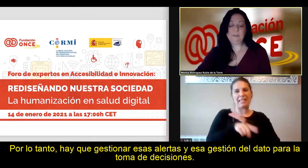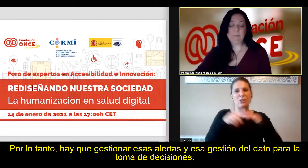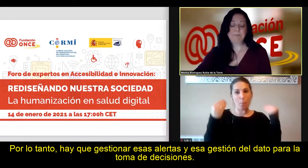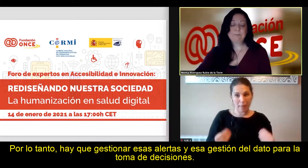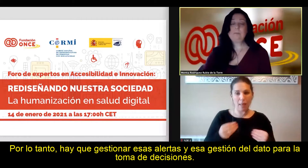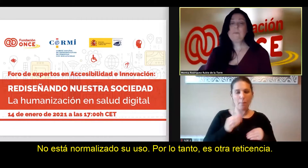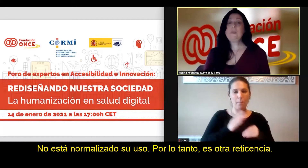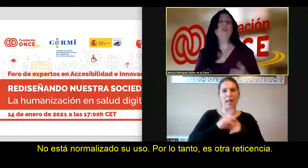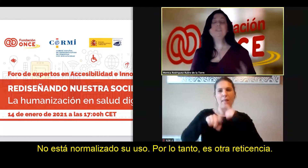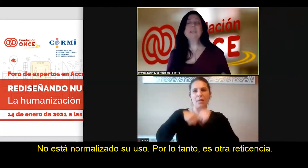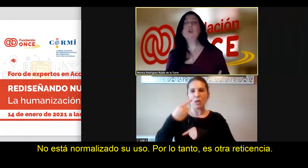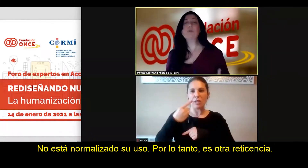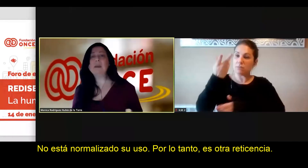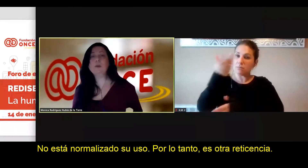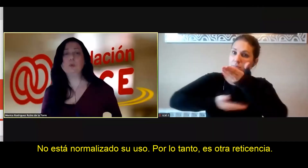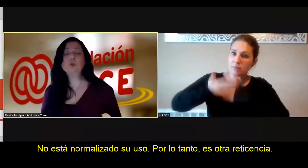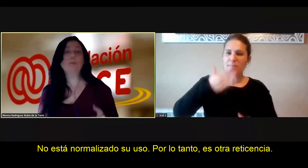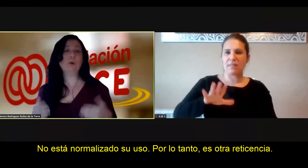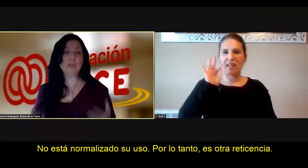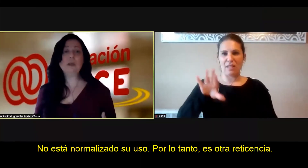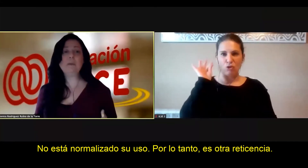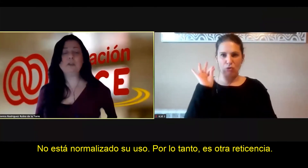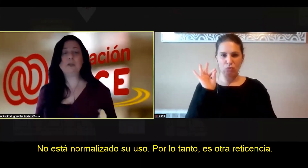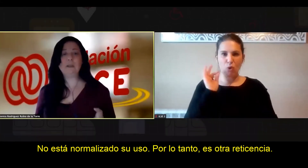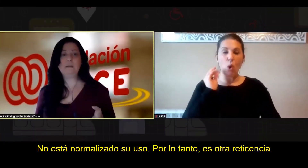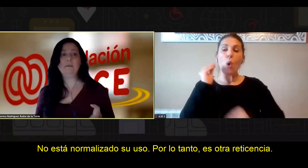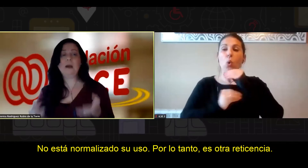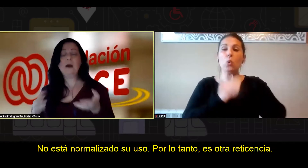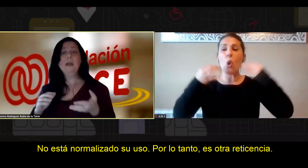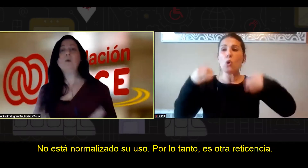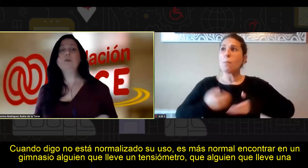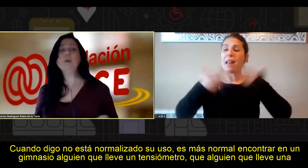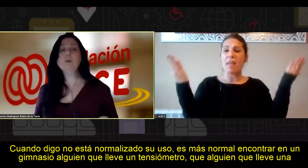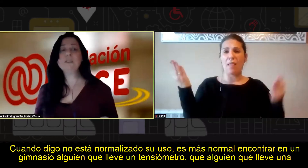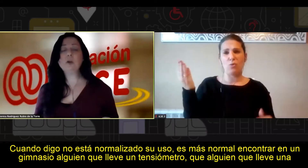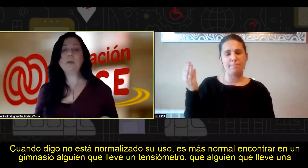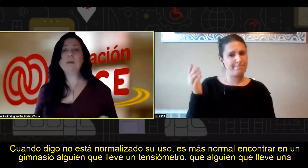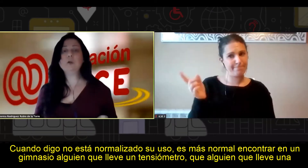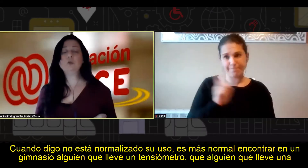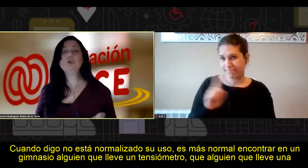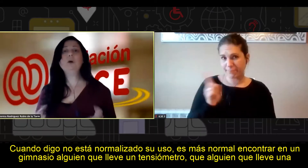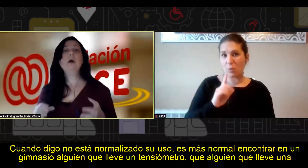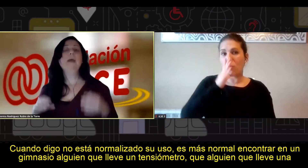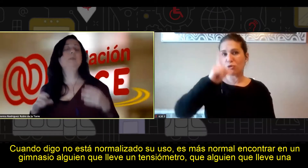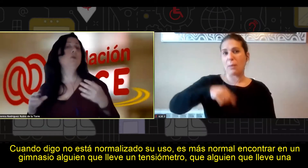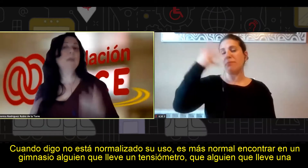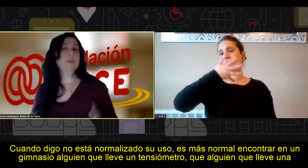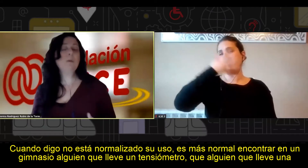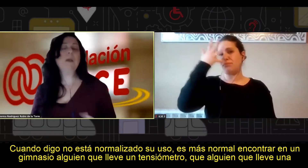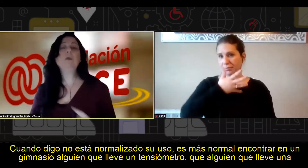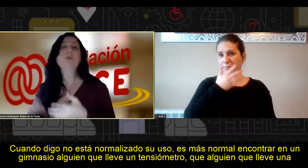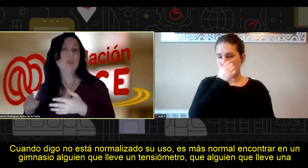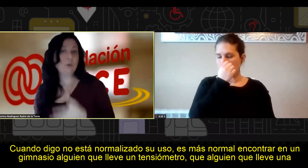decisiones. No está normalizado su uso, por lo tanto también es otra reticencia. Y cuando digo no está normalizado su uso, es mucho más